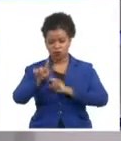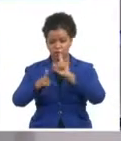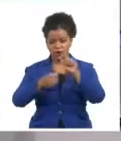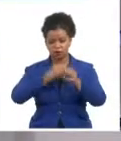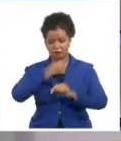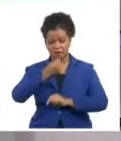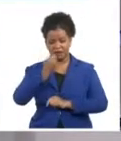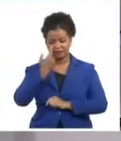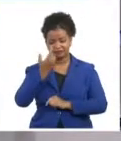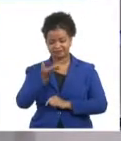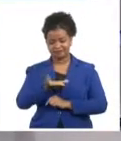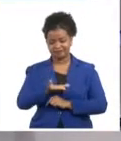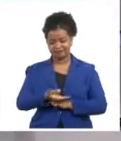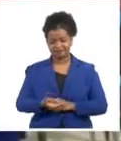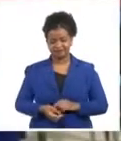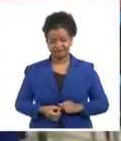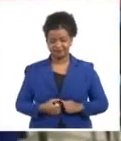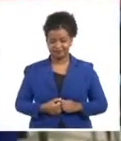Declaraciones del pitcher ganador.